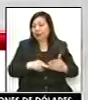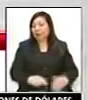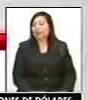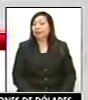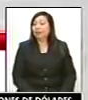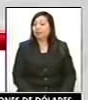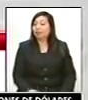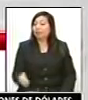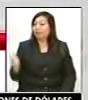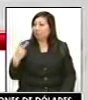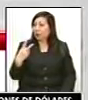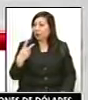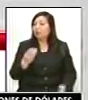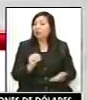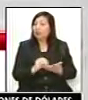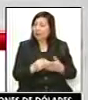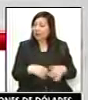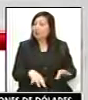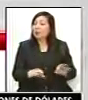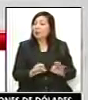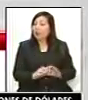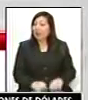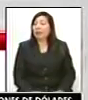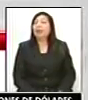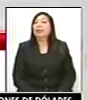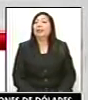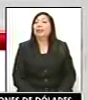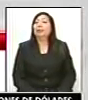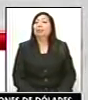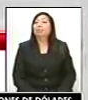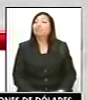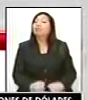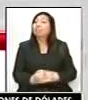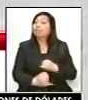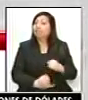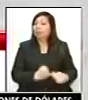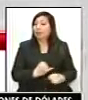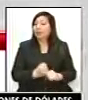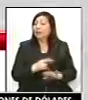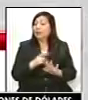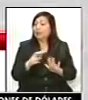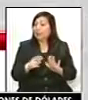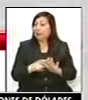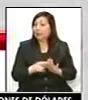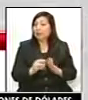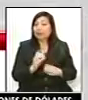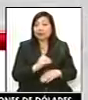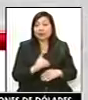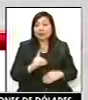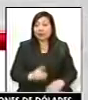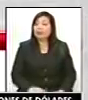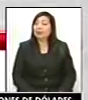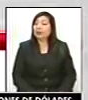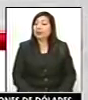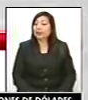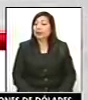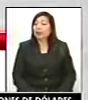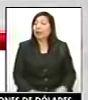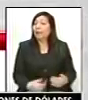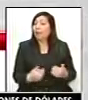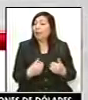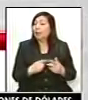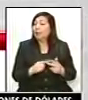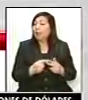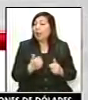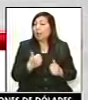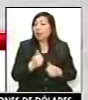Segundo hecho relevante. La realización de la licitación pública internacional del proyecto Energía de Centrales Hidroeléctricas tuvo su origen